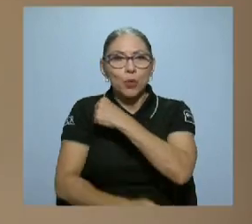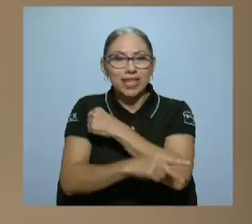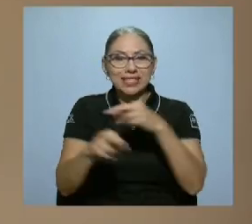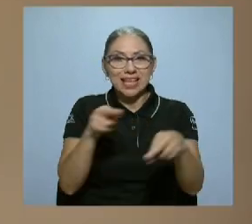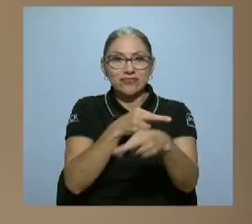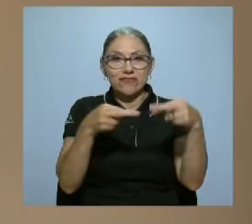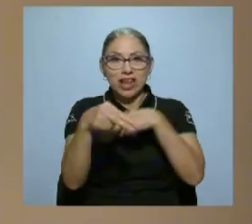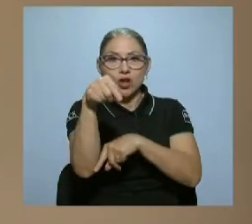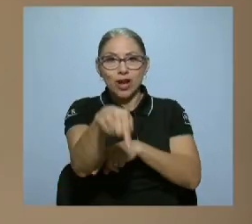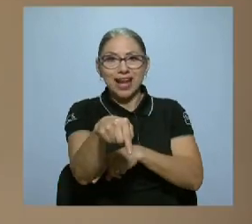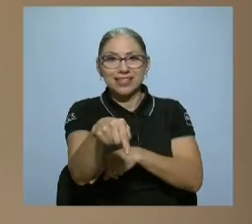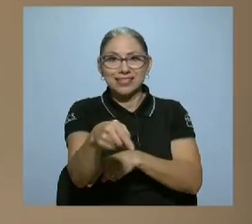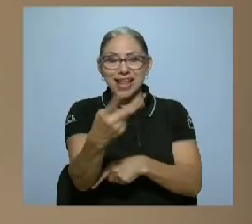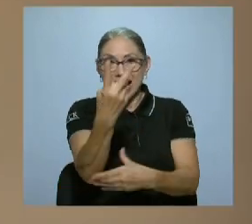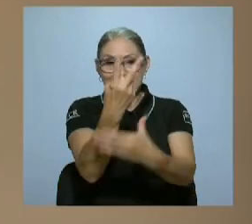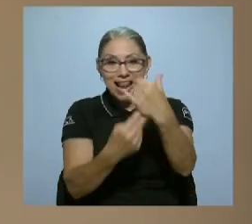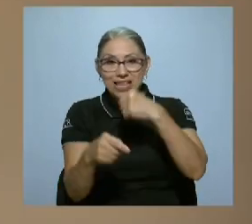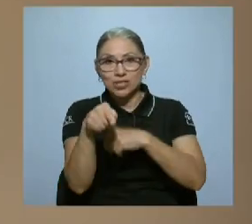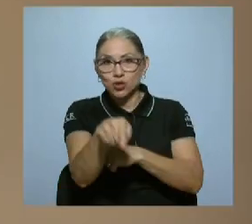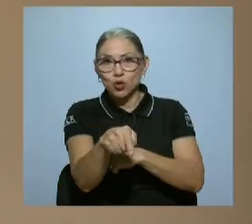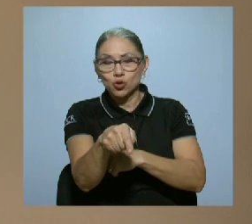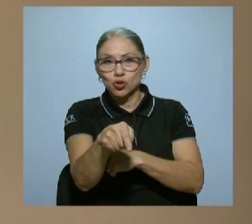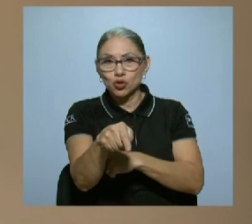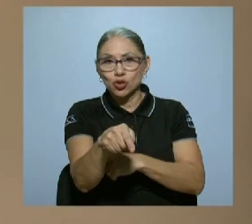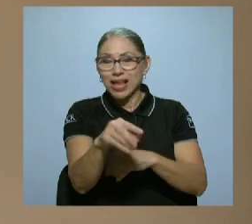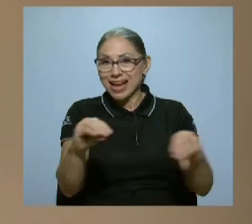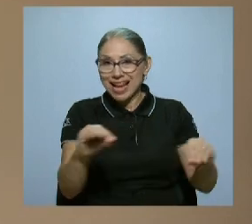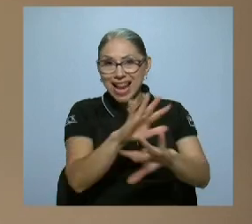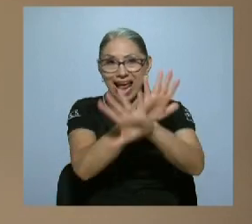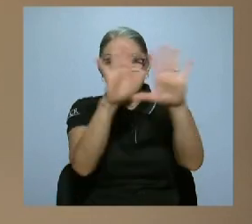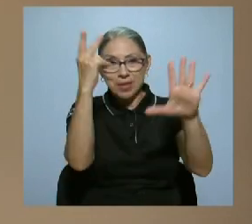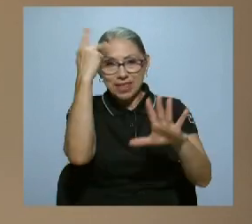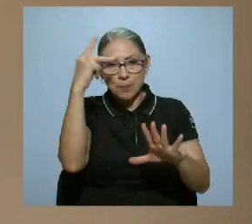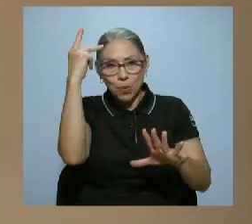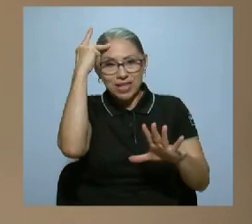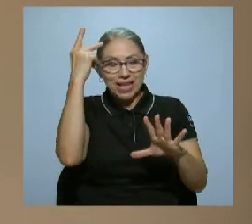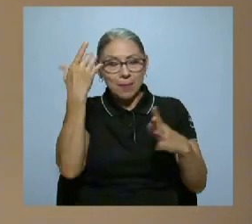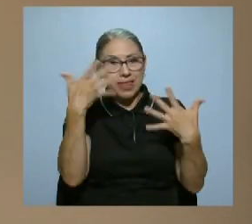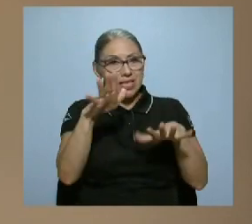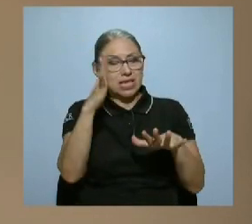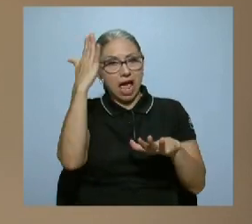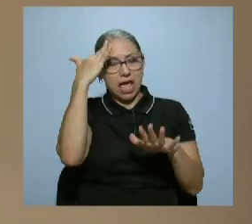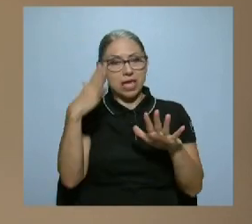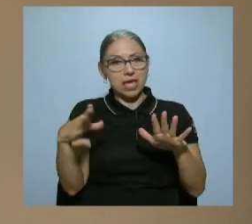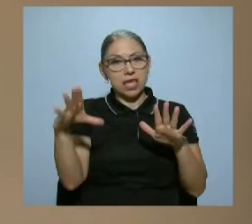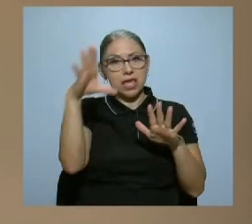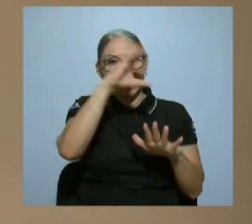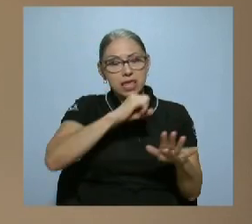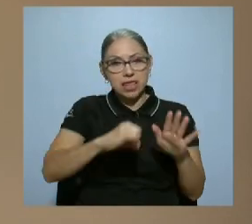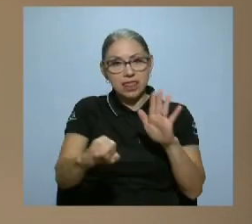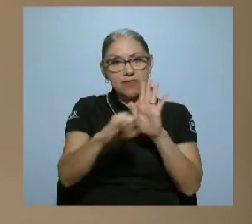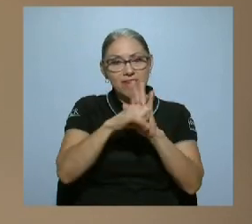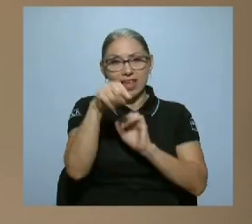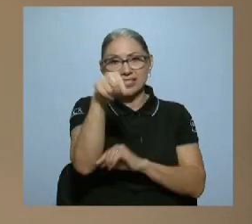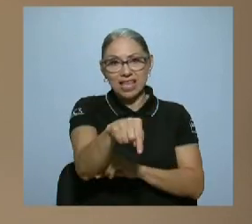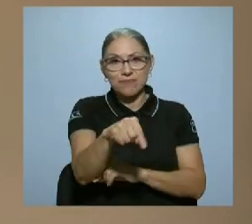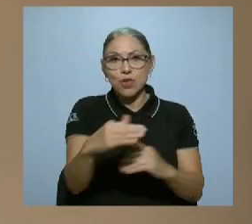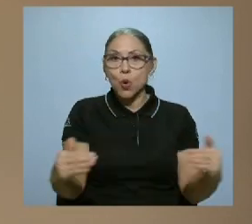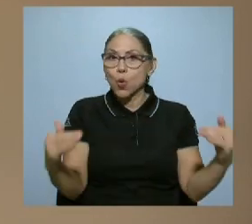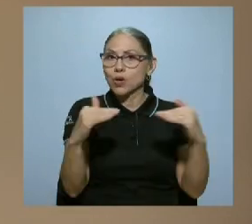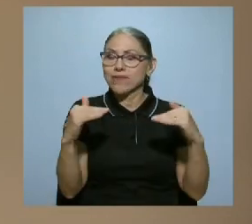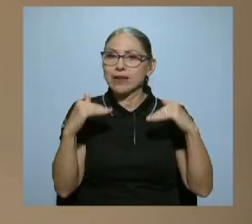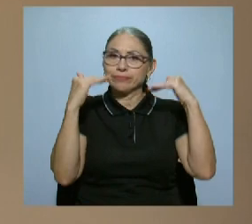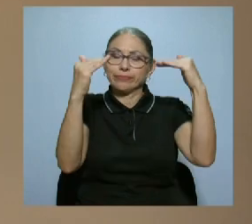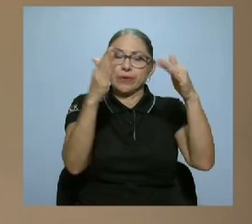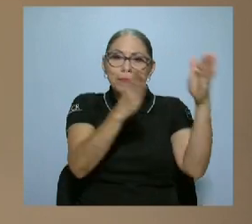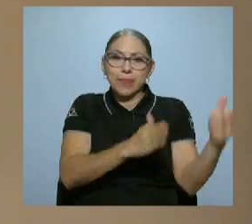regionales claramente y políticamente identificadas ahí, que tienen su nivel alto de preparación, su nivel alto